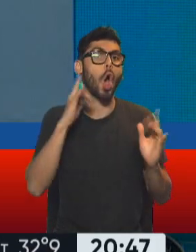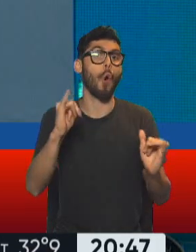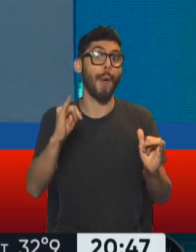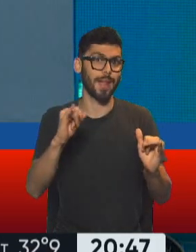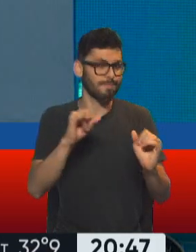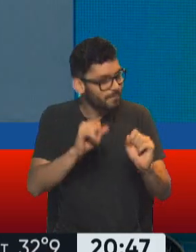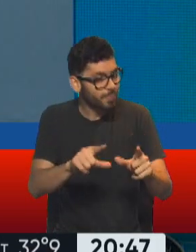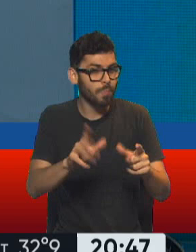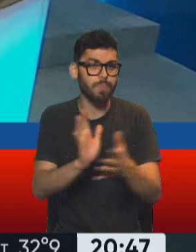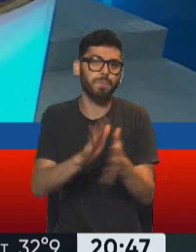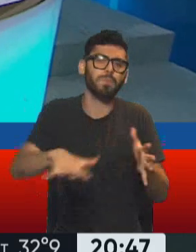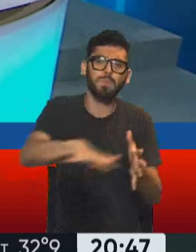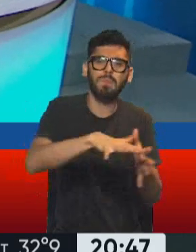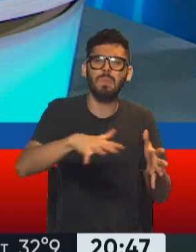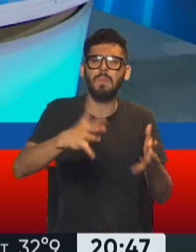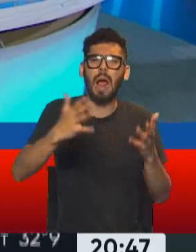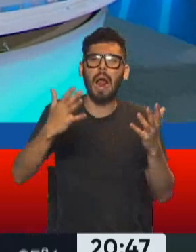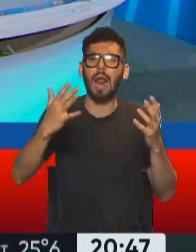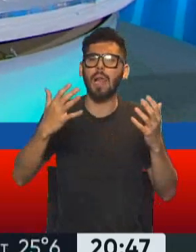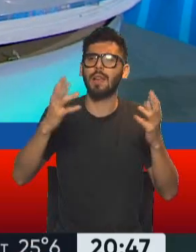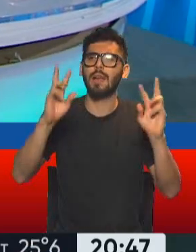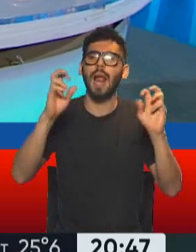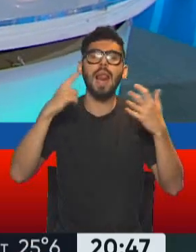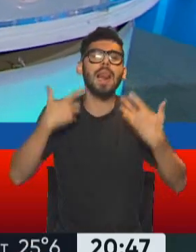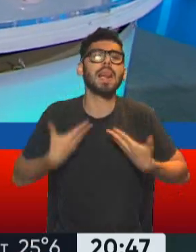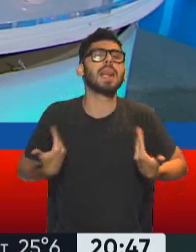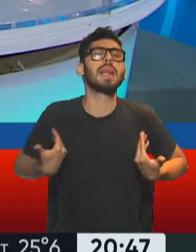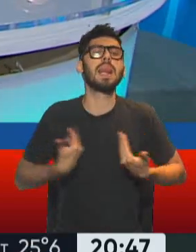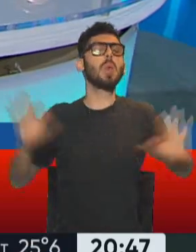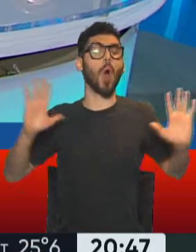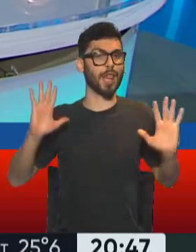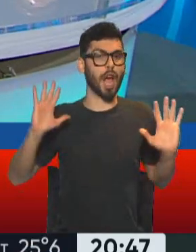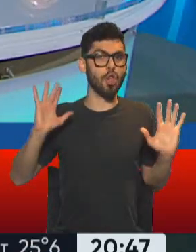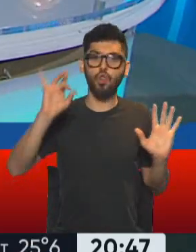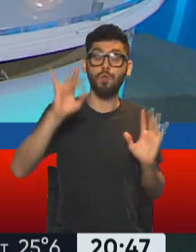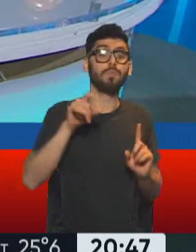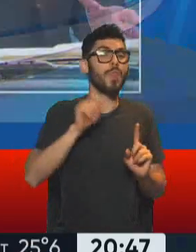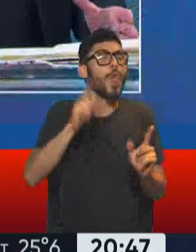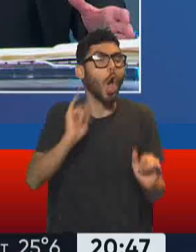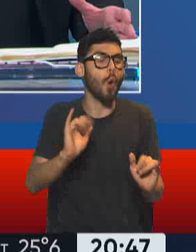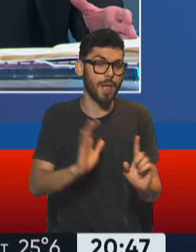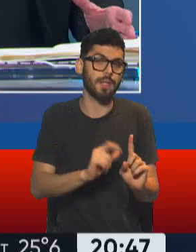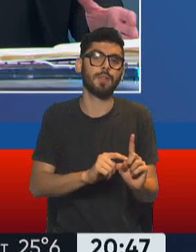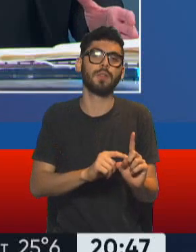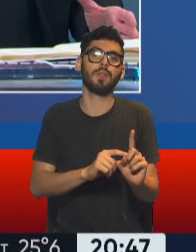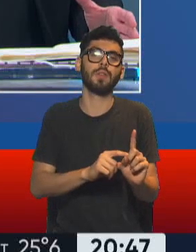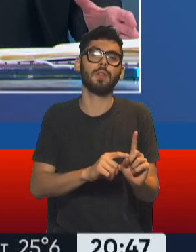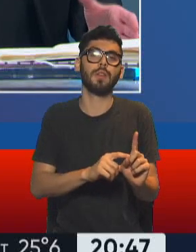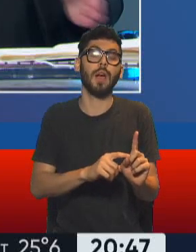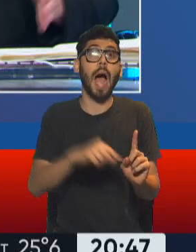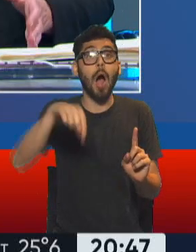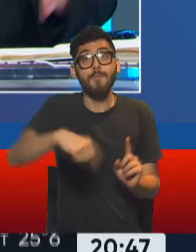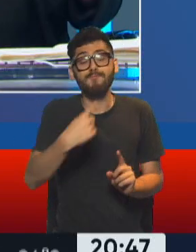ambiente libertario o hay un ambiente libertario en el universo de los más jóvenes yo dudo que ya sea estrictamente